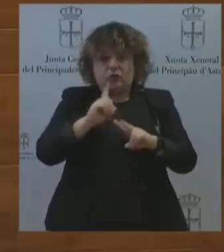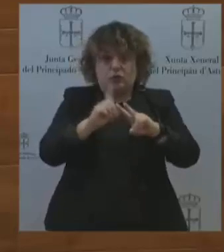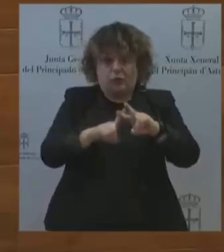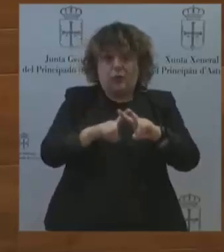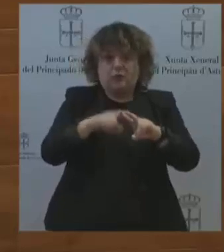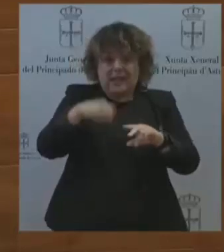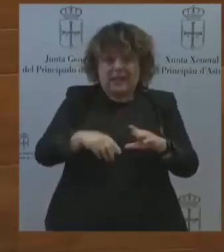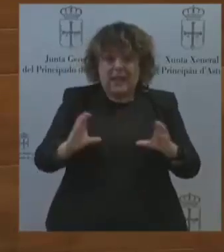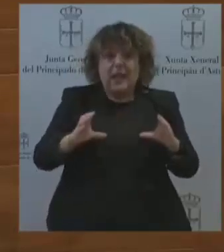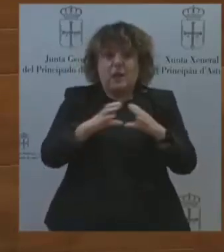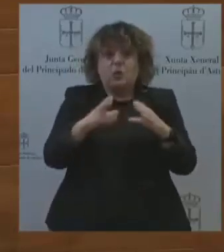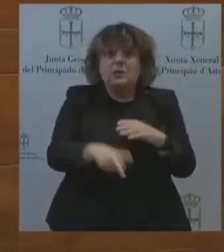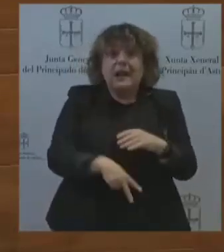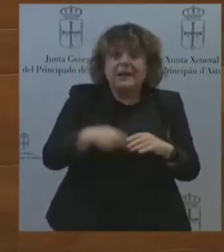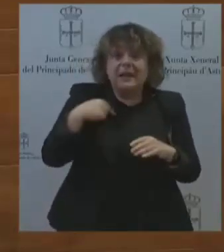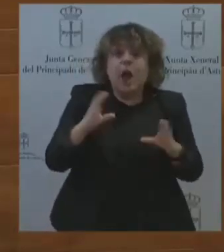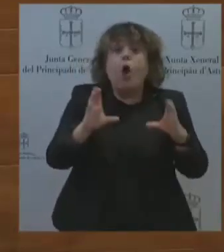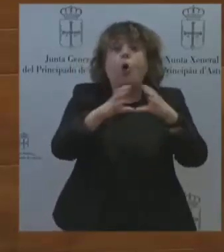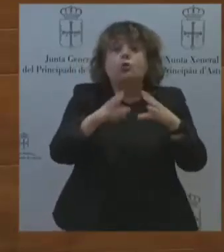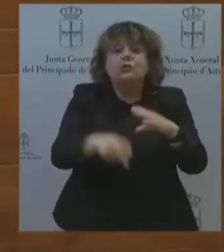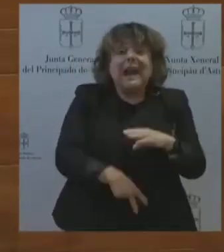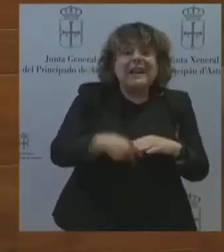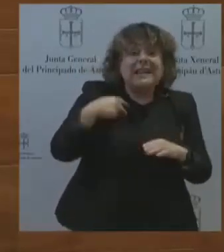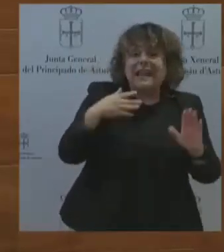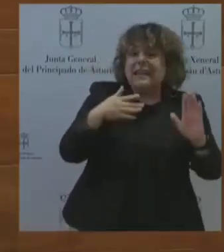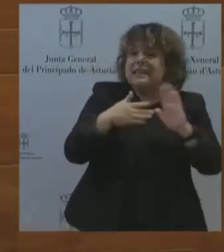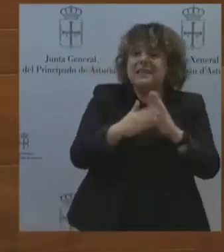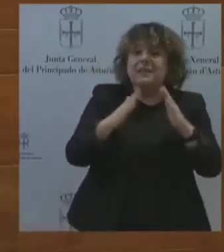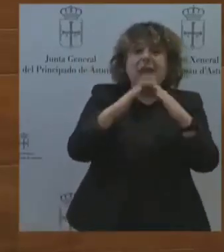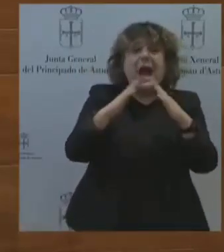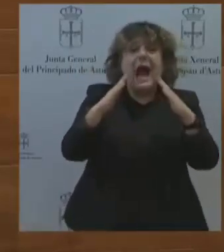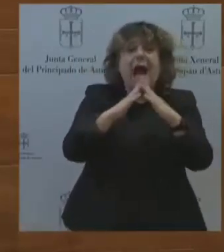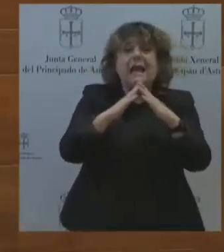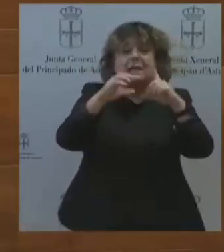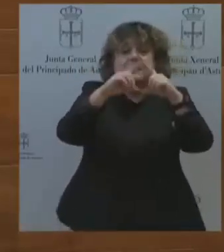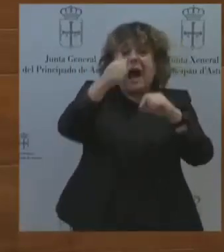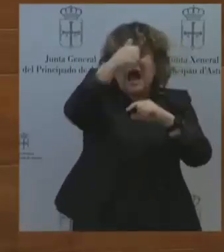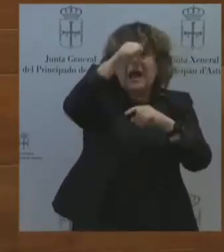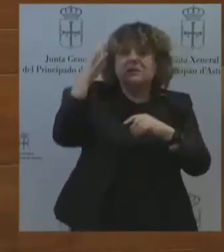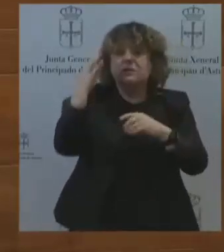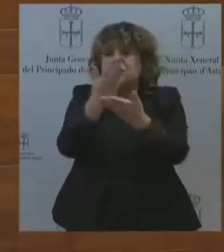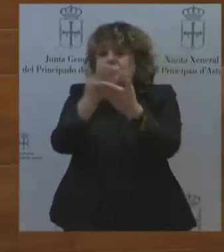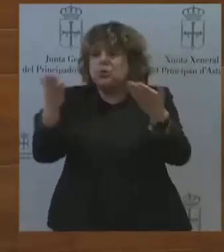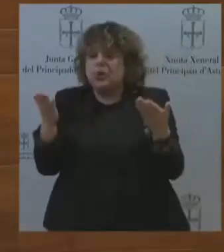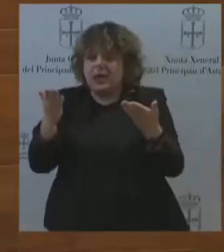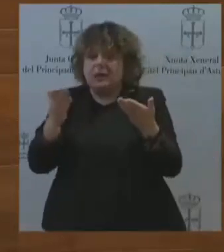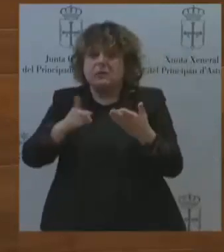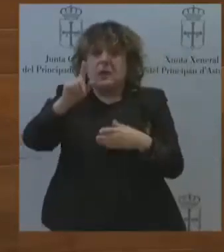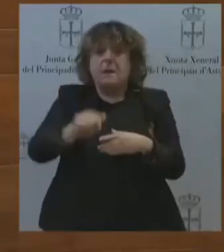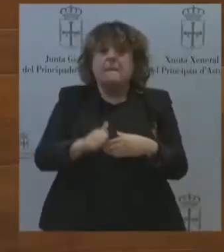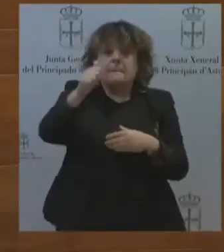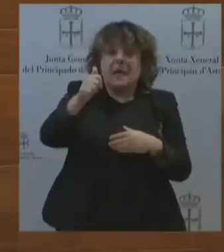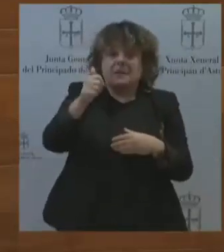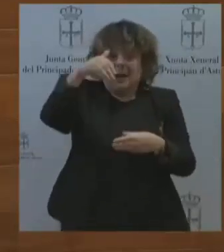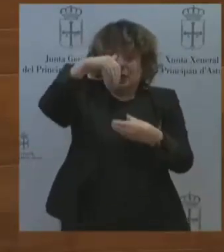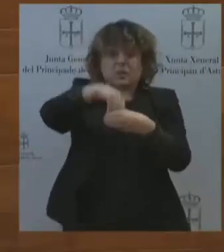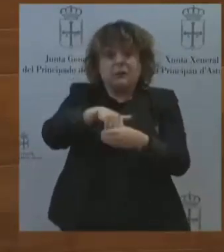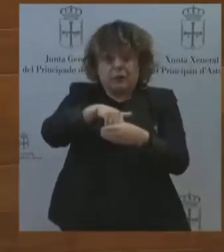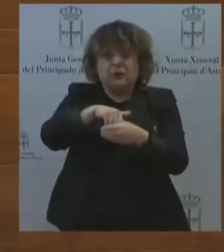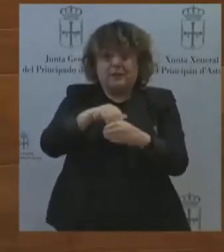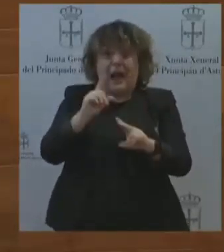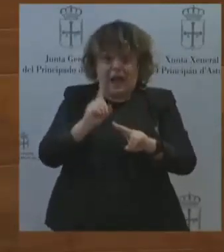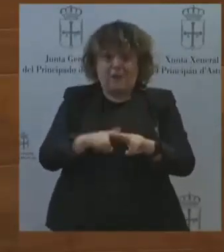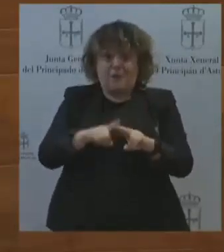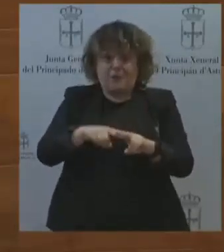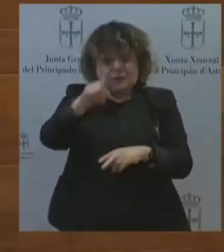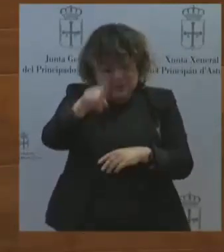casa de todos los asturianos y, por supuesto, también de los asturianos que votan a Vox. La semana pasada se ha reunido con todos